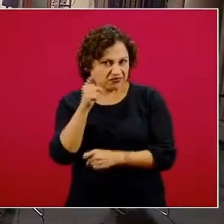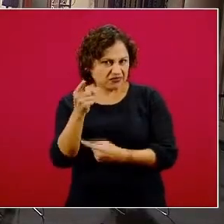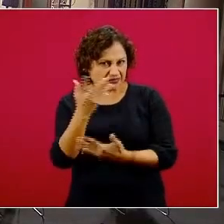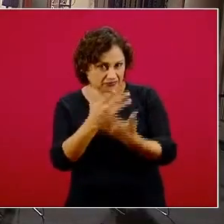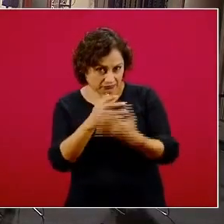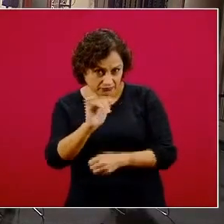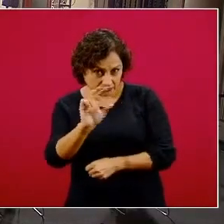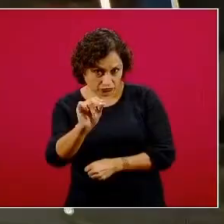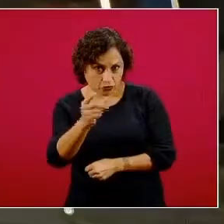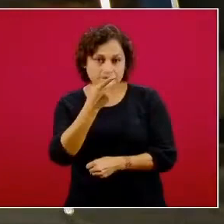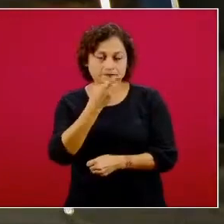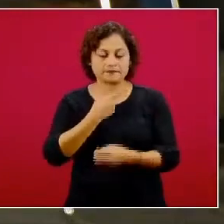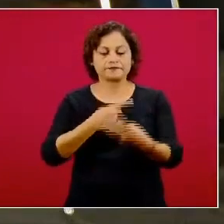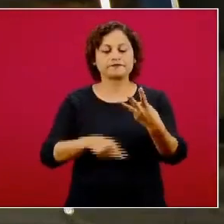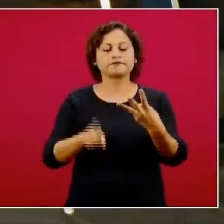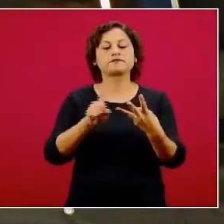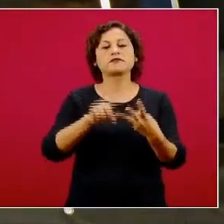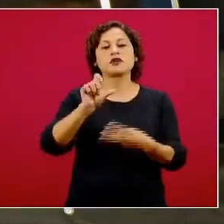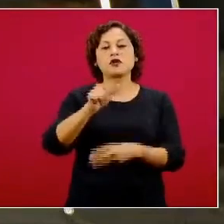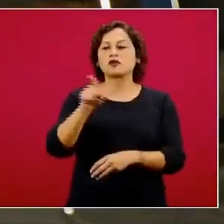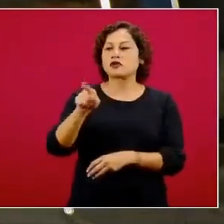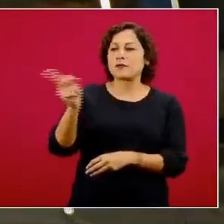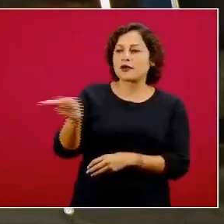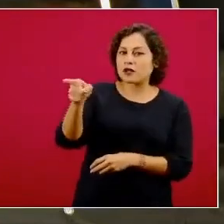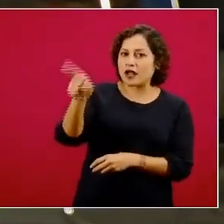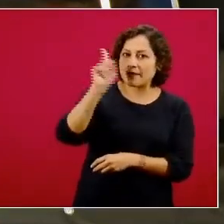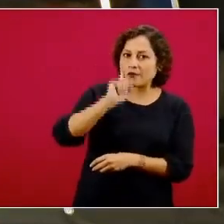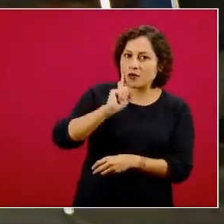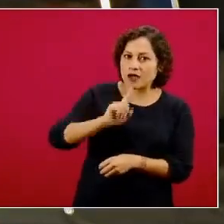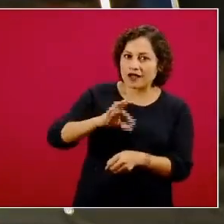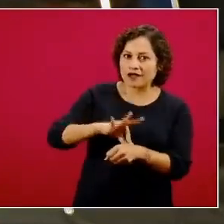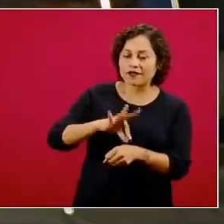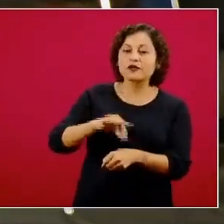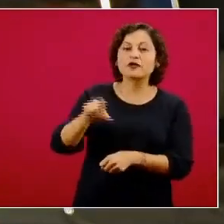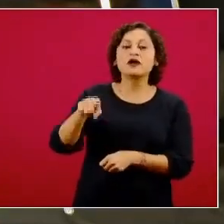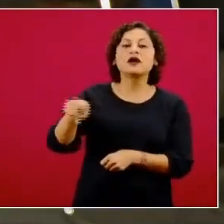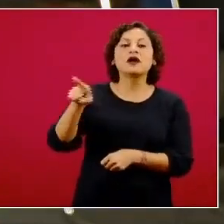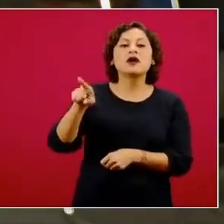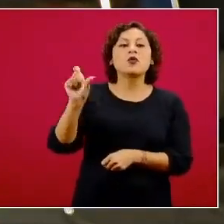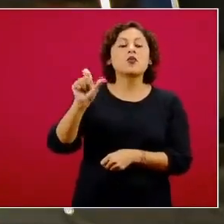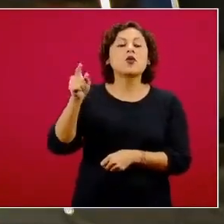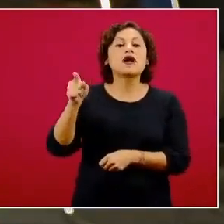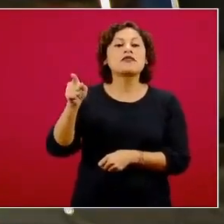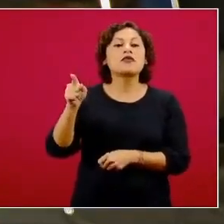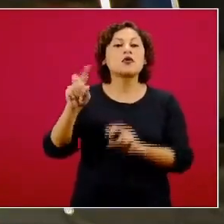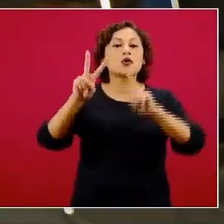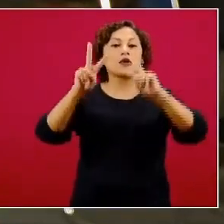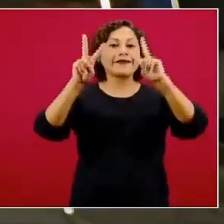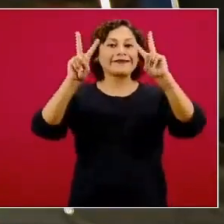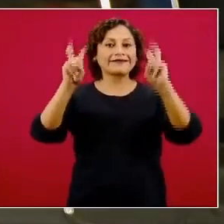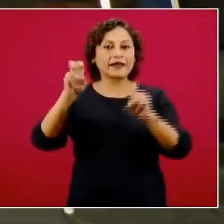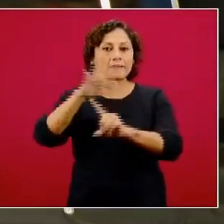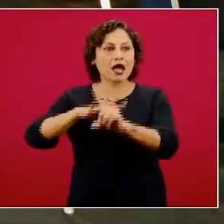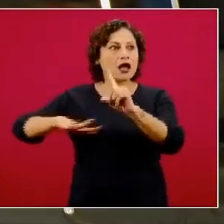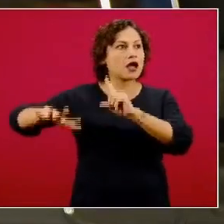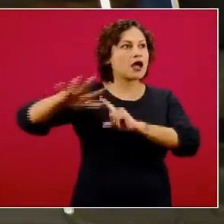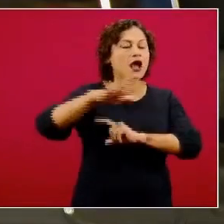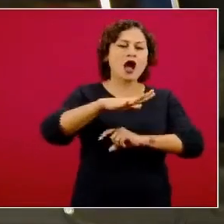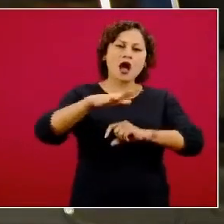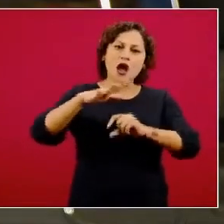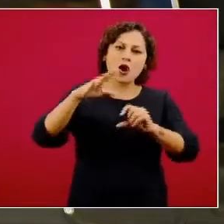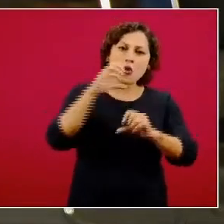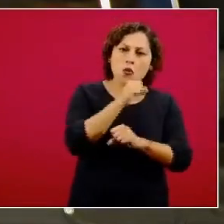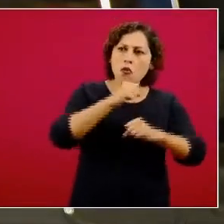Y también preguntarle a la doctora, a raíz del monitoreo que hacen, por ejemplo, del tema meteorológico, ¿desde cuándo